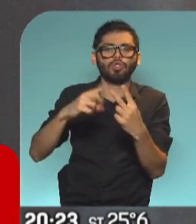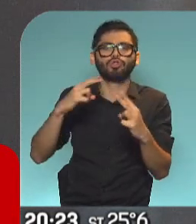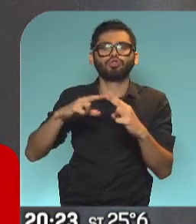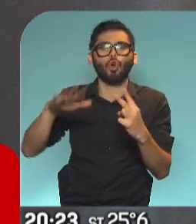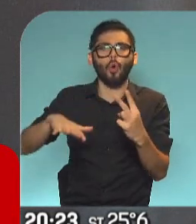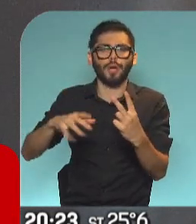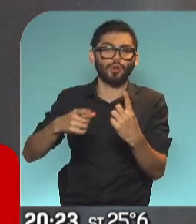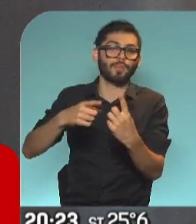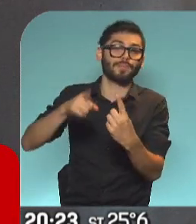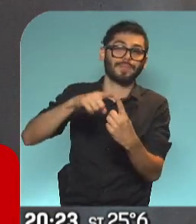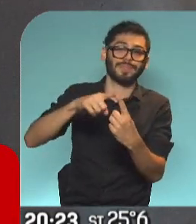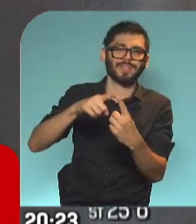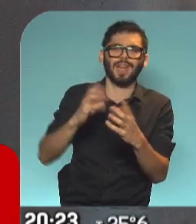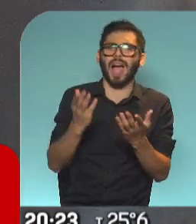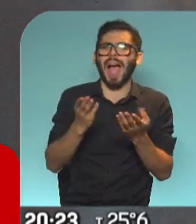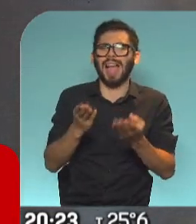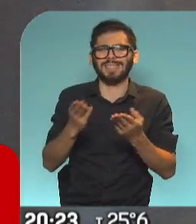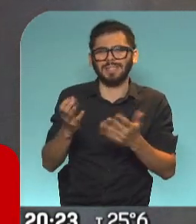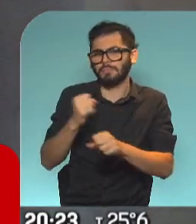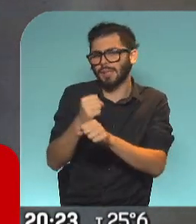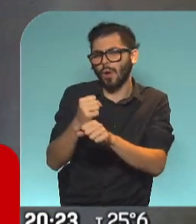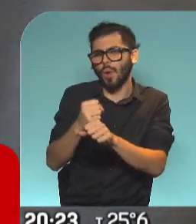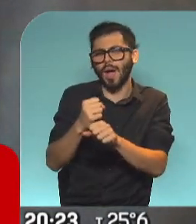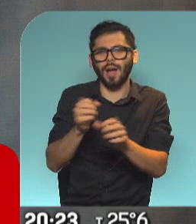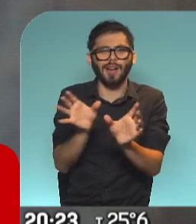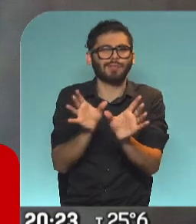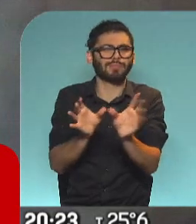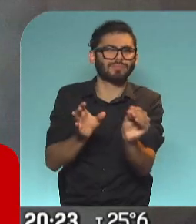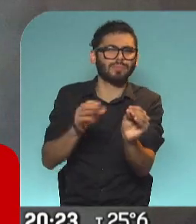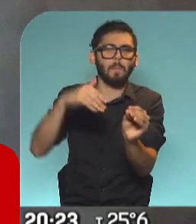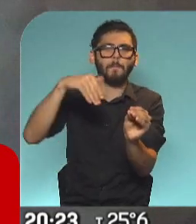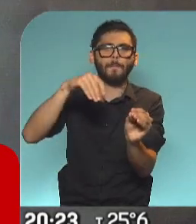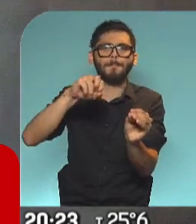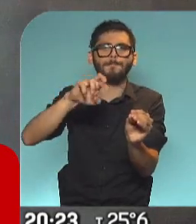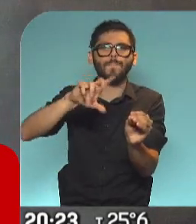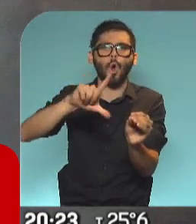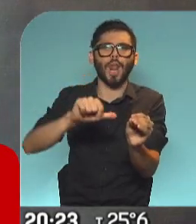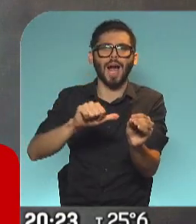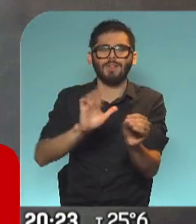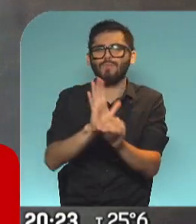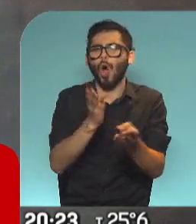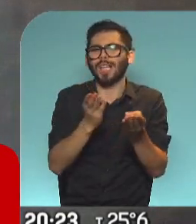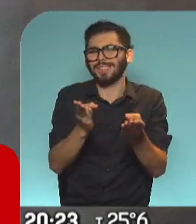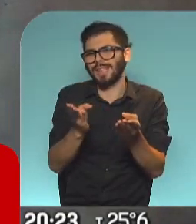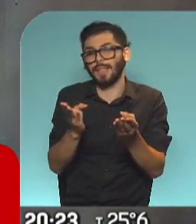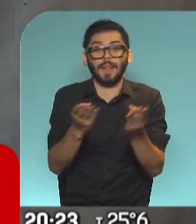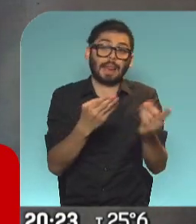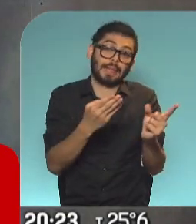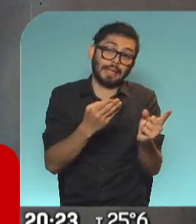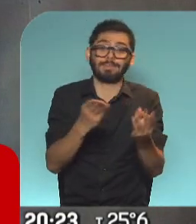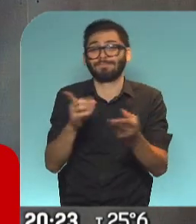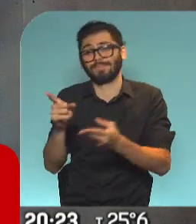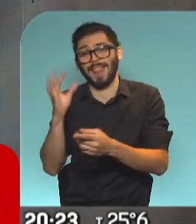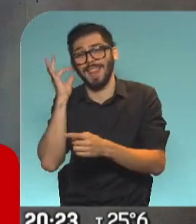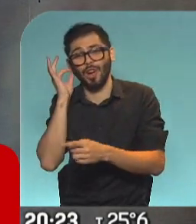es un asistente, alguien que trabajaba con Matías Morla, ¿no? Que trabajaba así como asistente incluso de Diego.